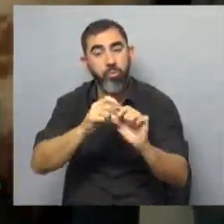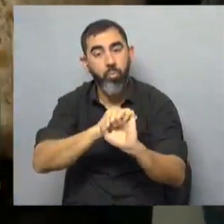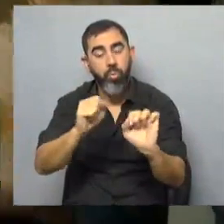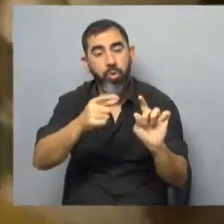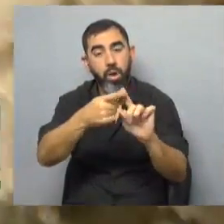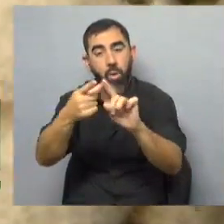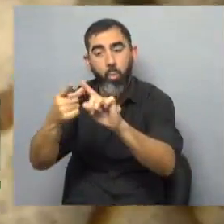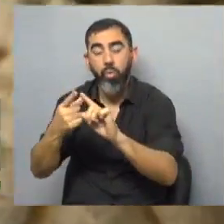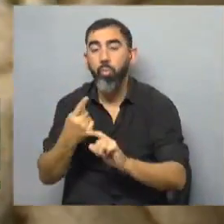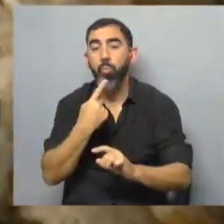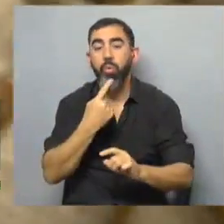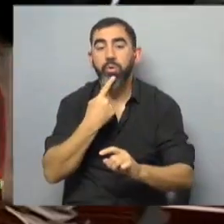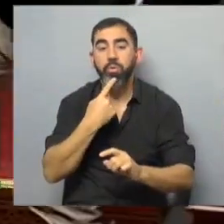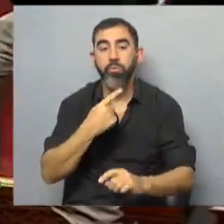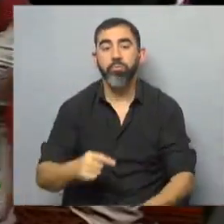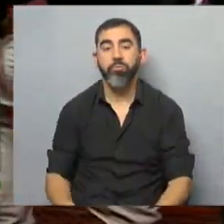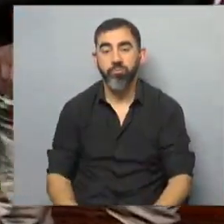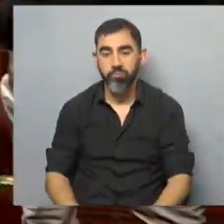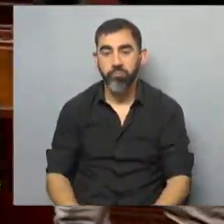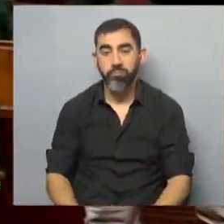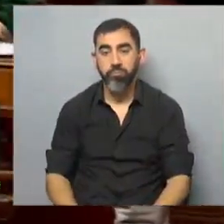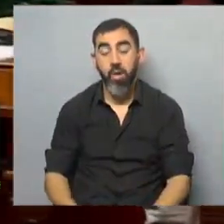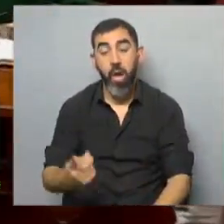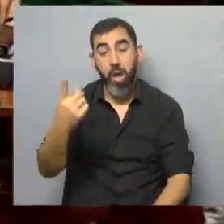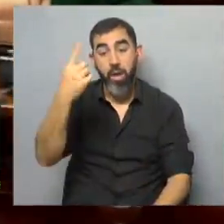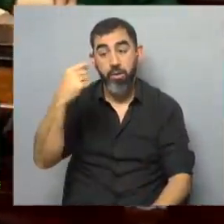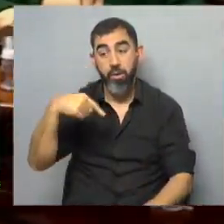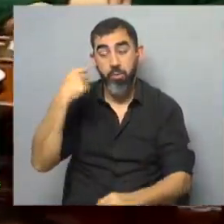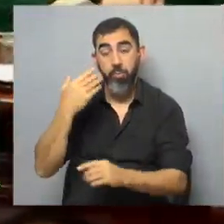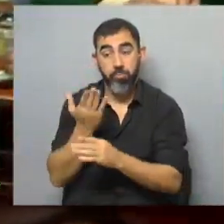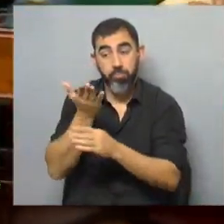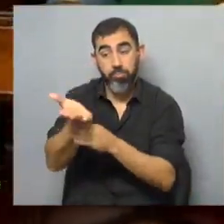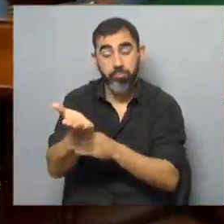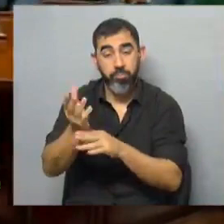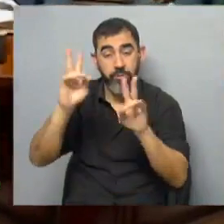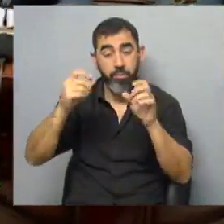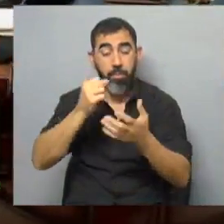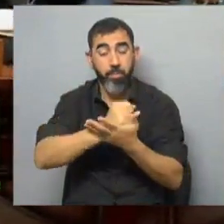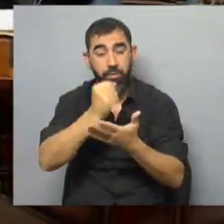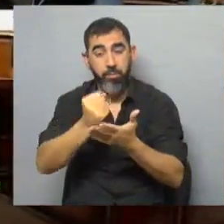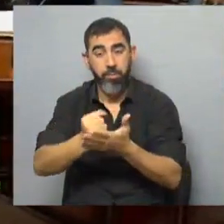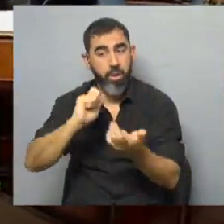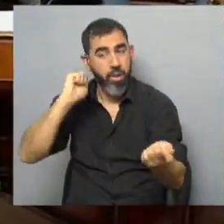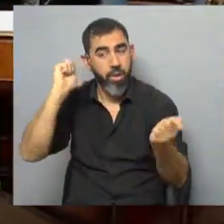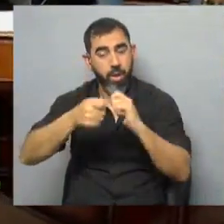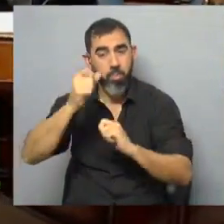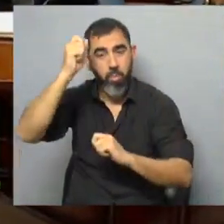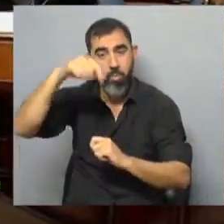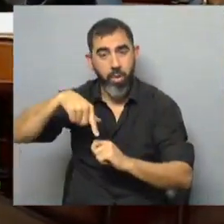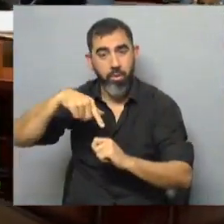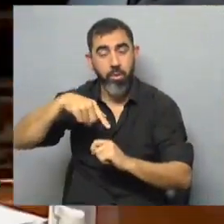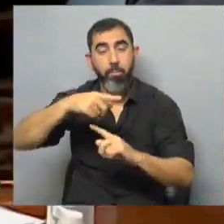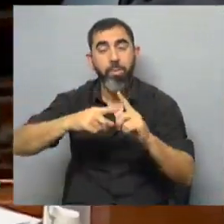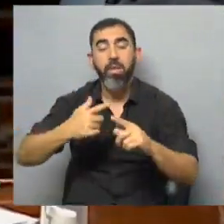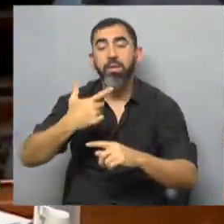amplio consenso político. Sin embargo, ayer, tras la interpelación por el caso Marcet, se conoció el cambio de estrategia y se anunció que a mediados